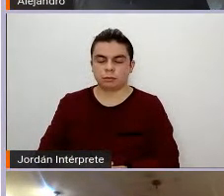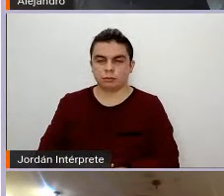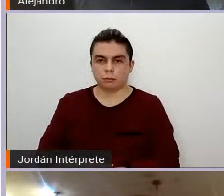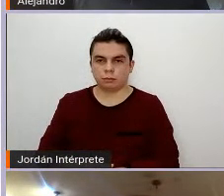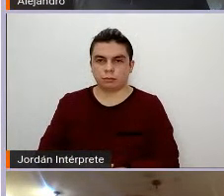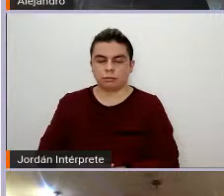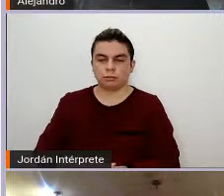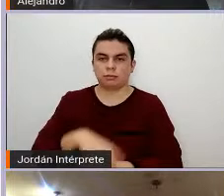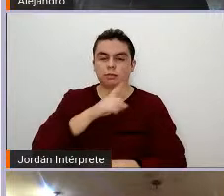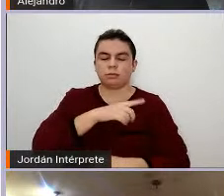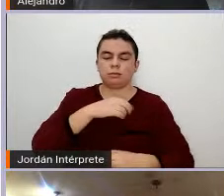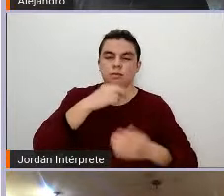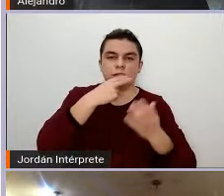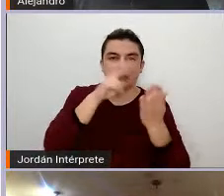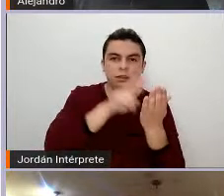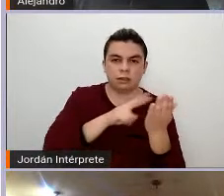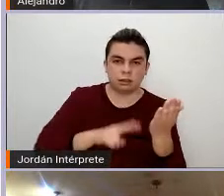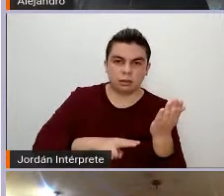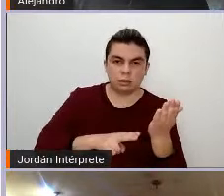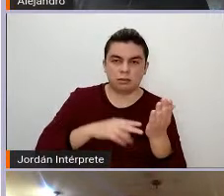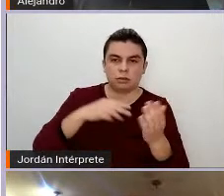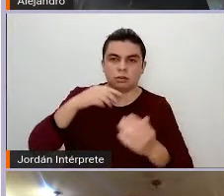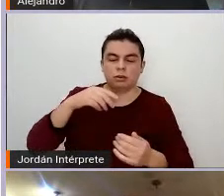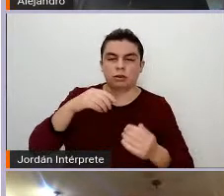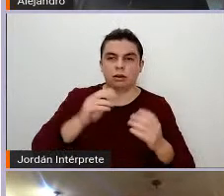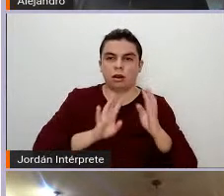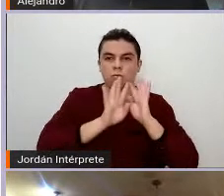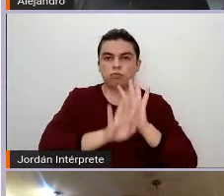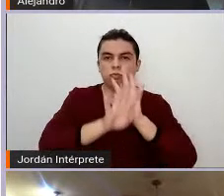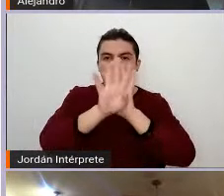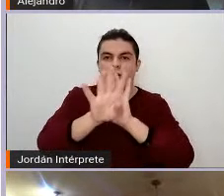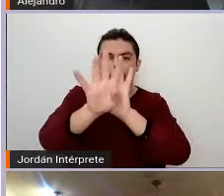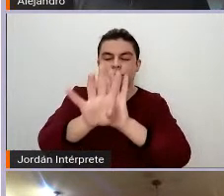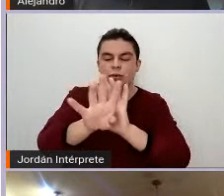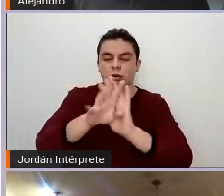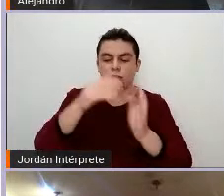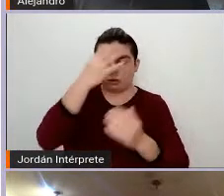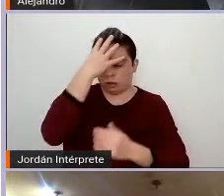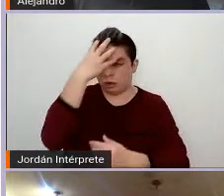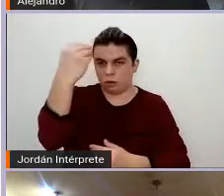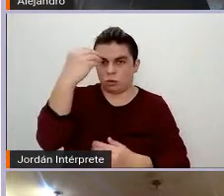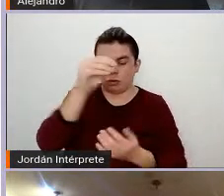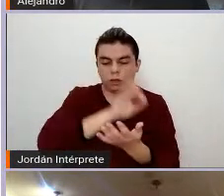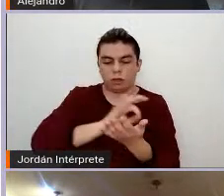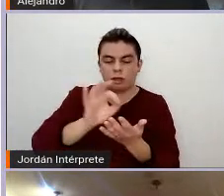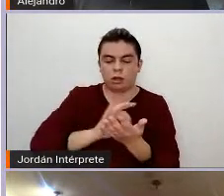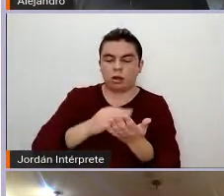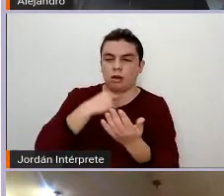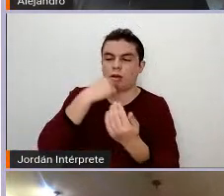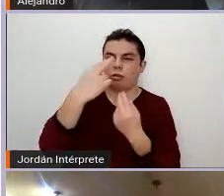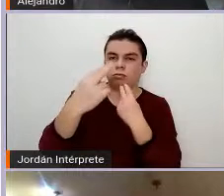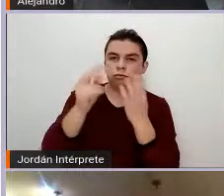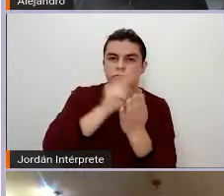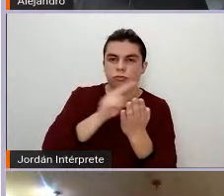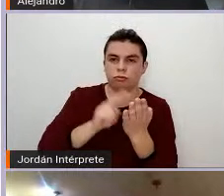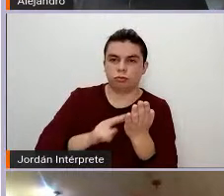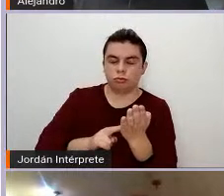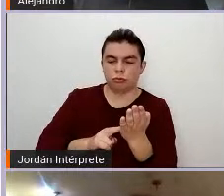Neruda narra una imagen épica y colectiva del pueblo, trazada con una retórica expresionista.